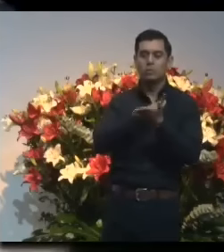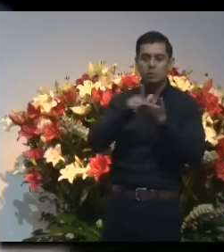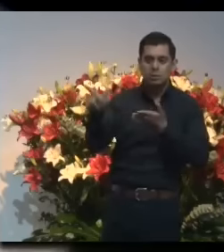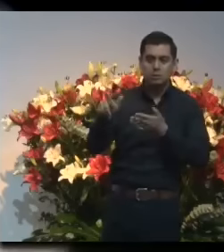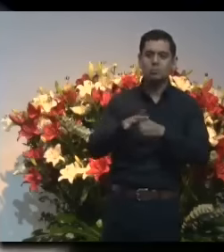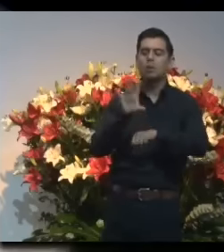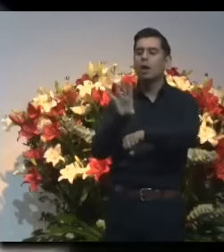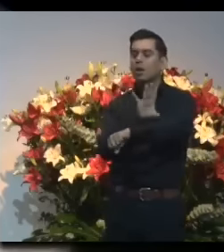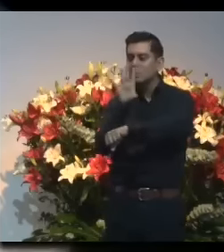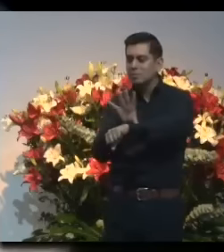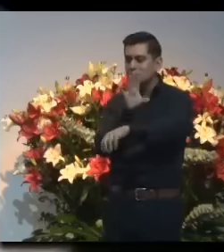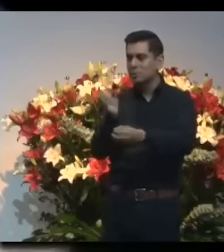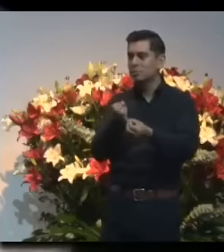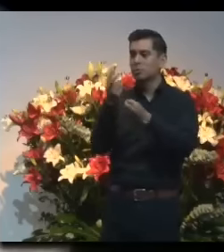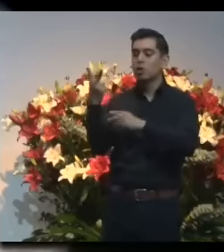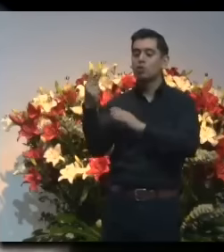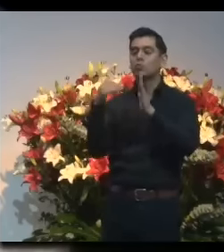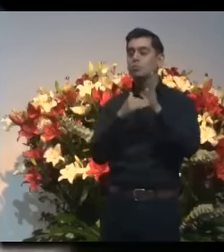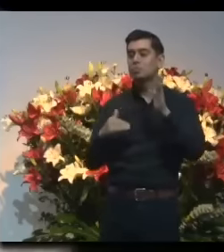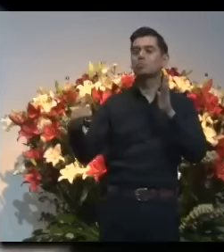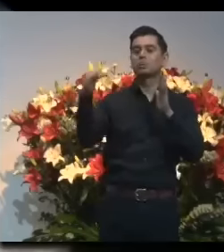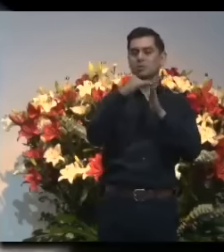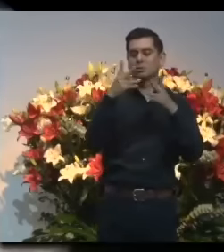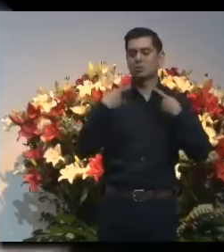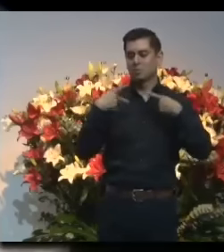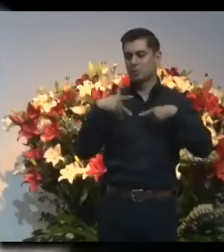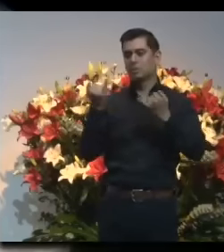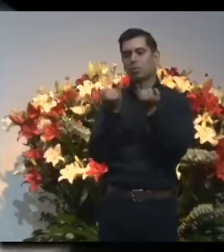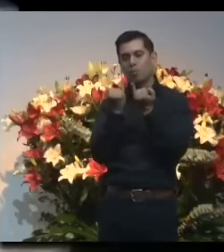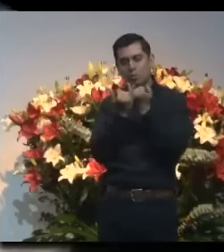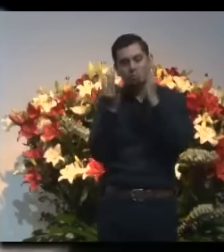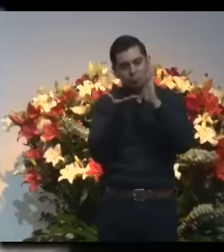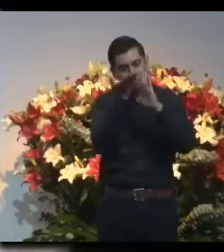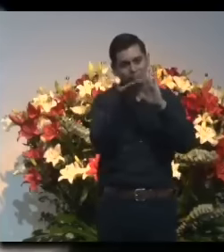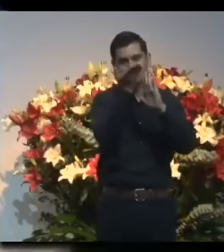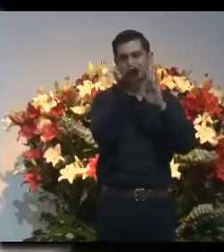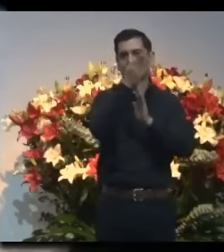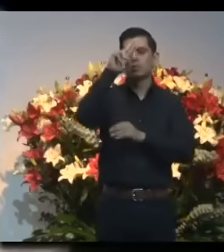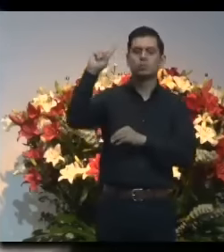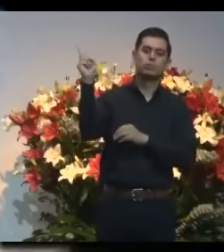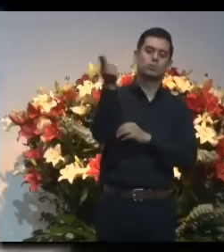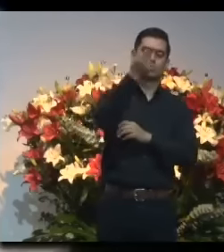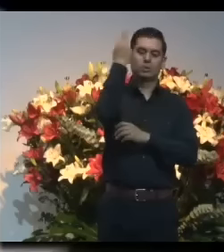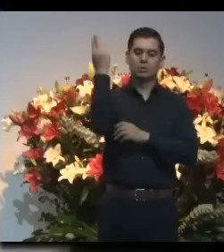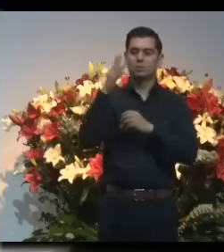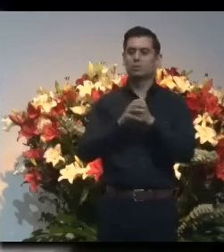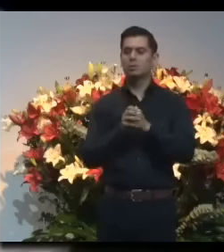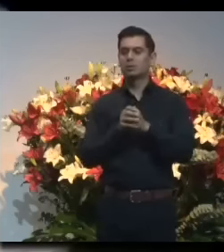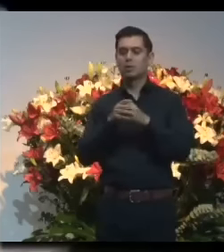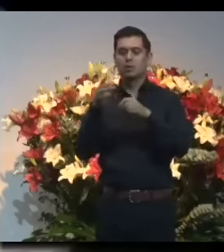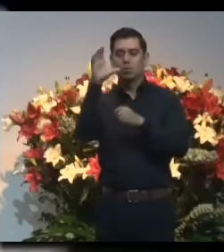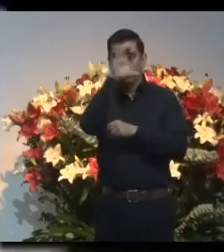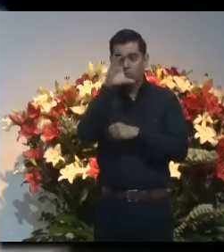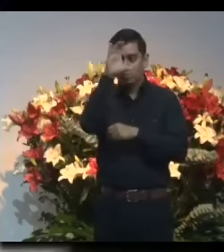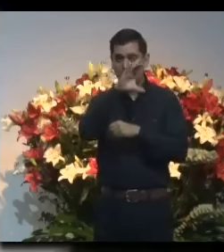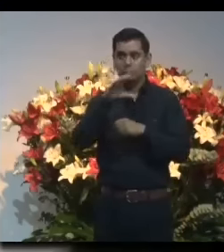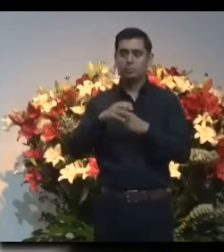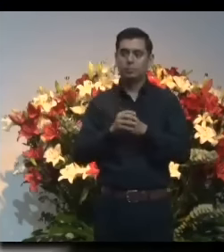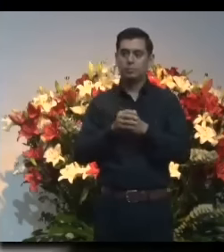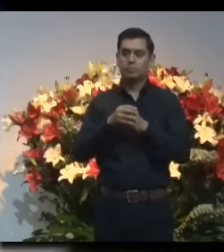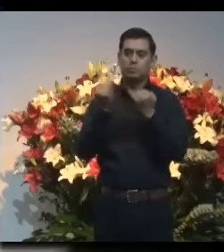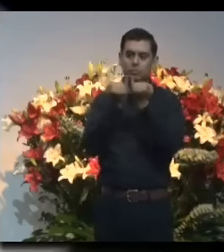personas. Se construyeron universidades interculturales, bilingües. Se trabajó con mujeres indígenas en proyectos